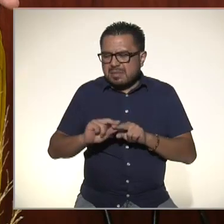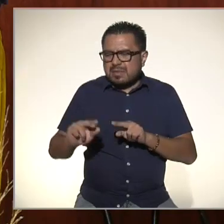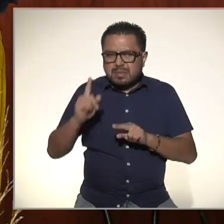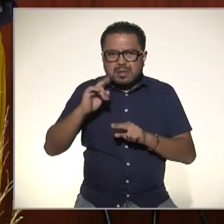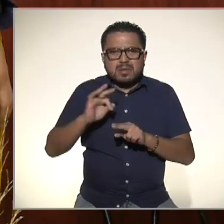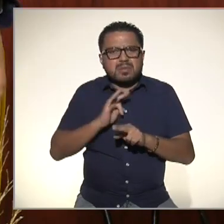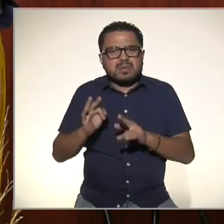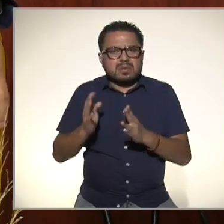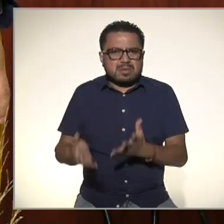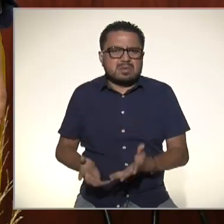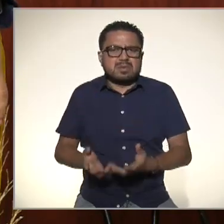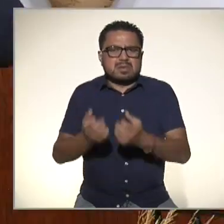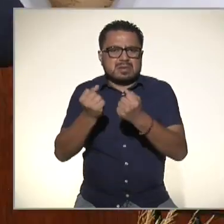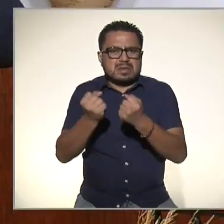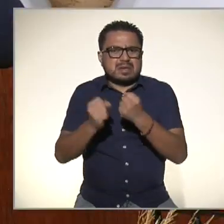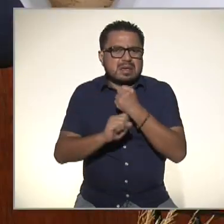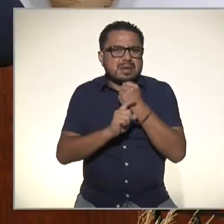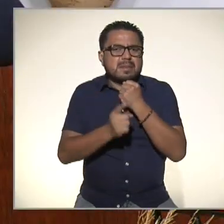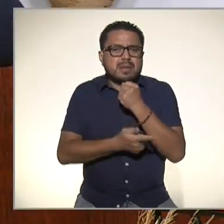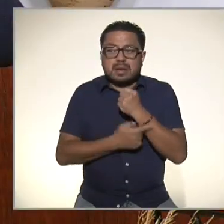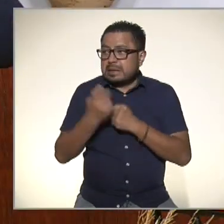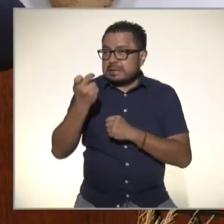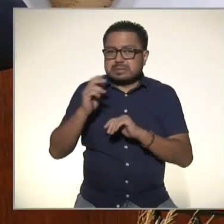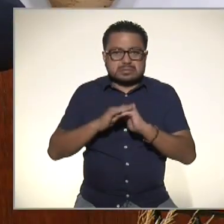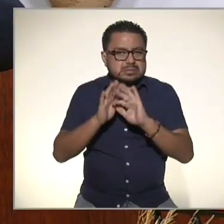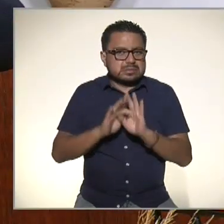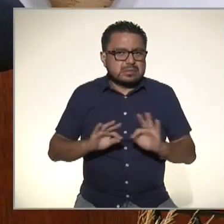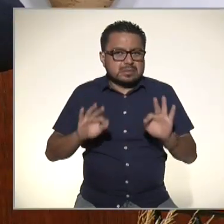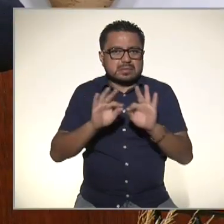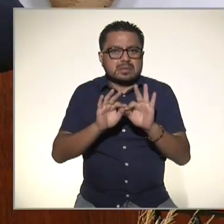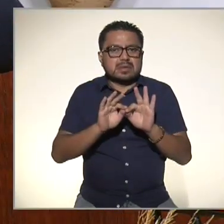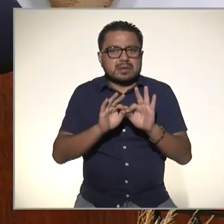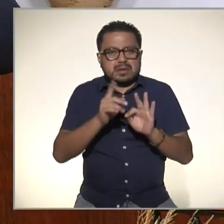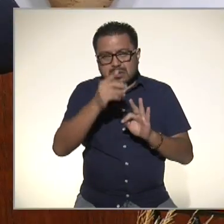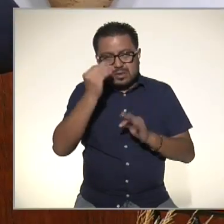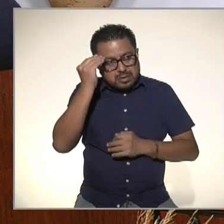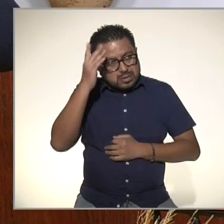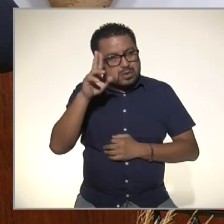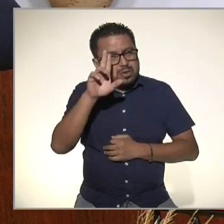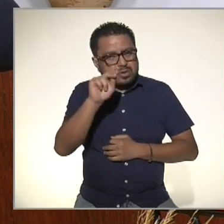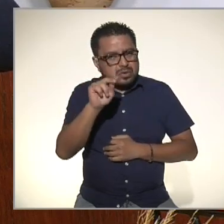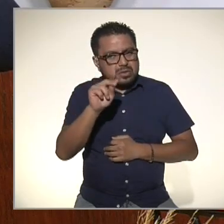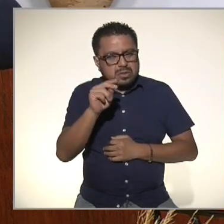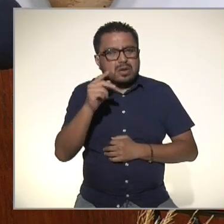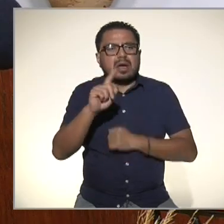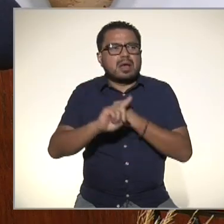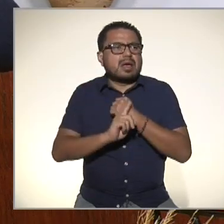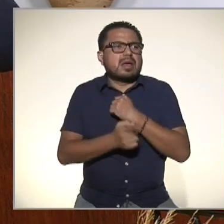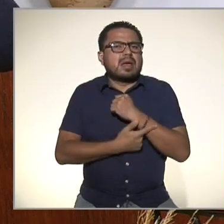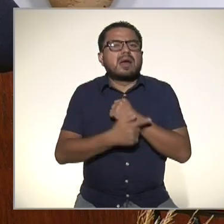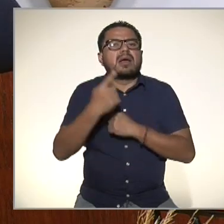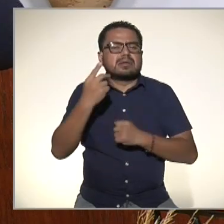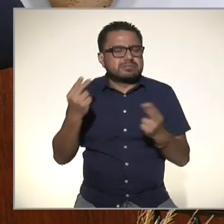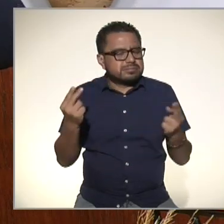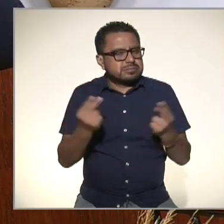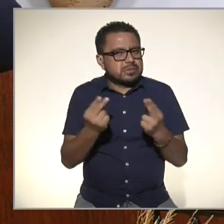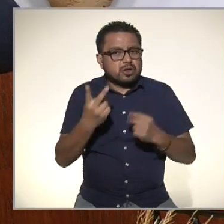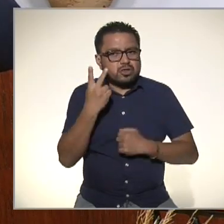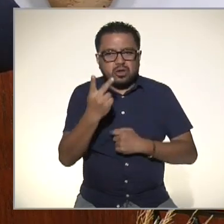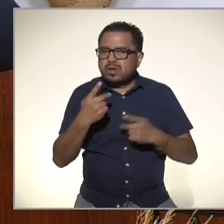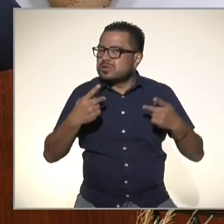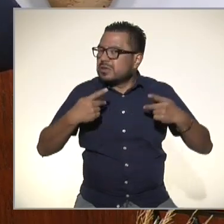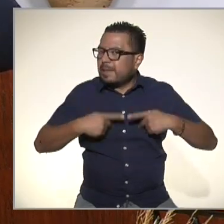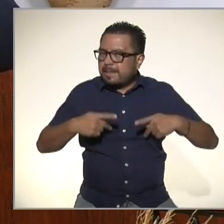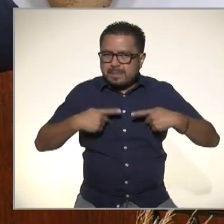un embarazo. Esto es muy importante. No olvidemos que la reproducción es de dos. Normalmente se necesitan dos personas para que esto, aunque haya in